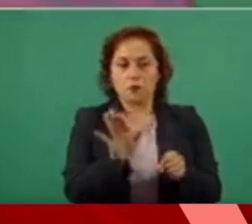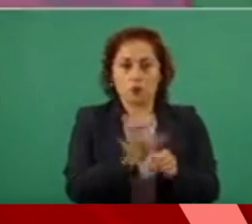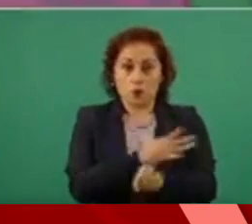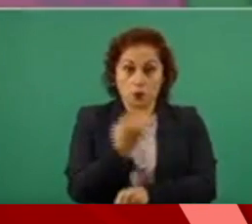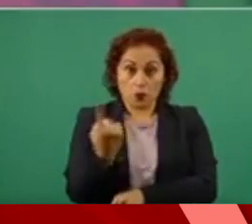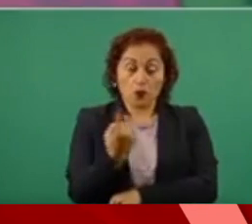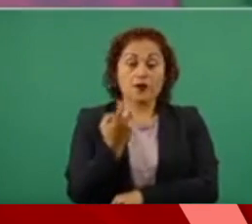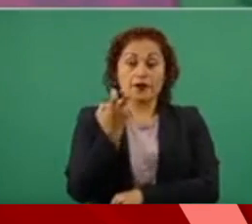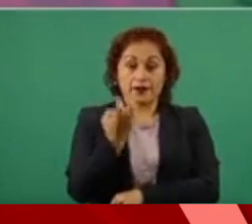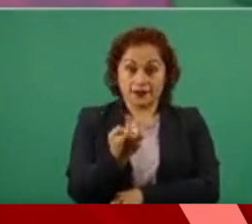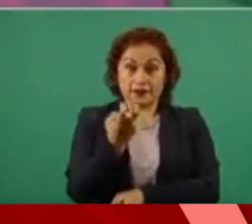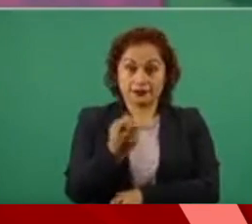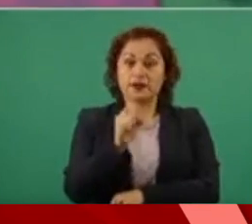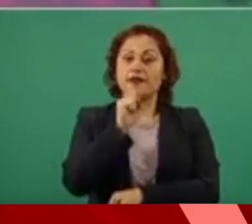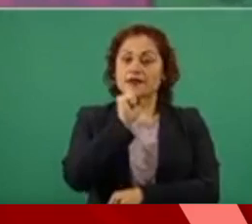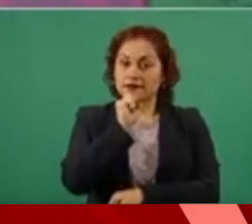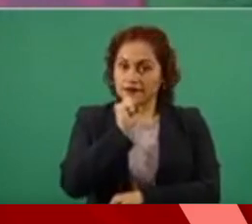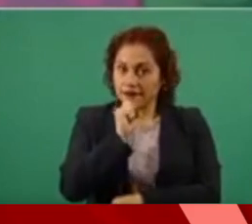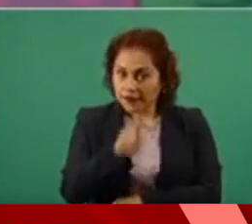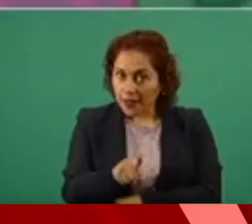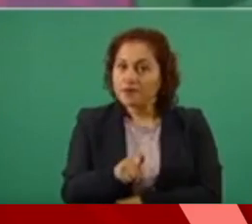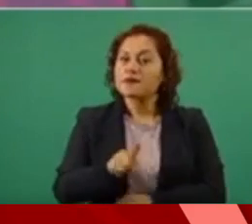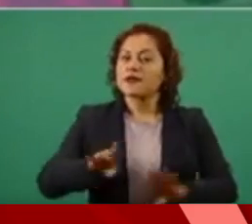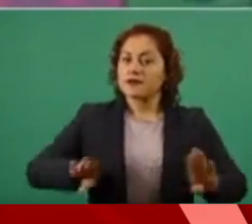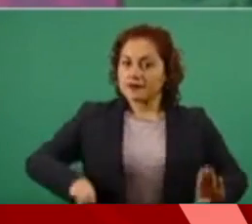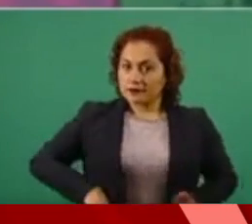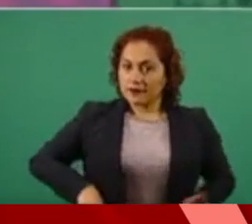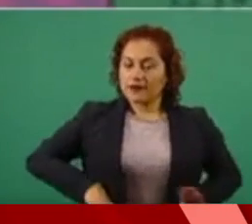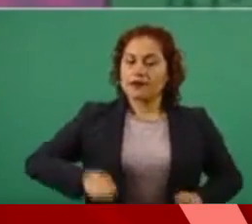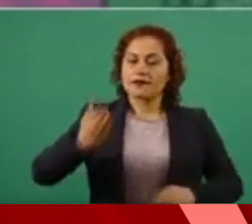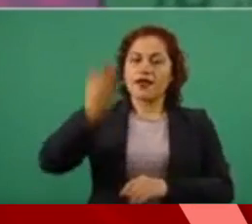un distintivo de los gobiernos neoliberales,